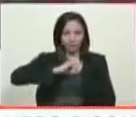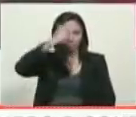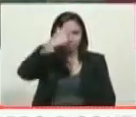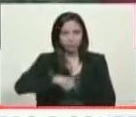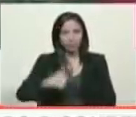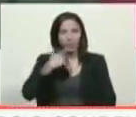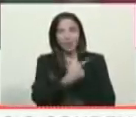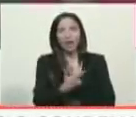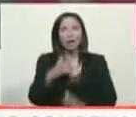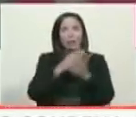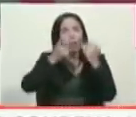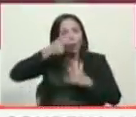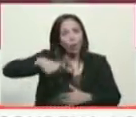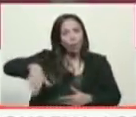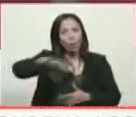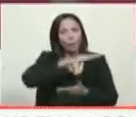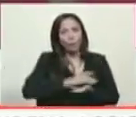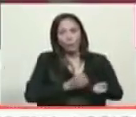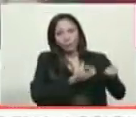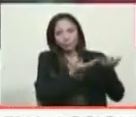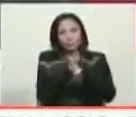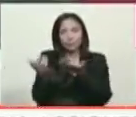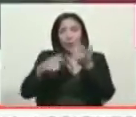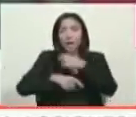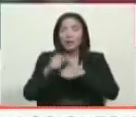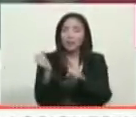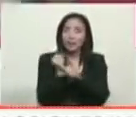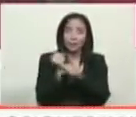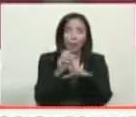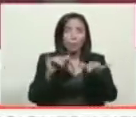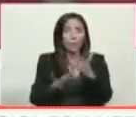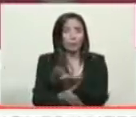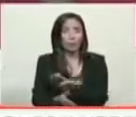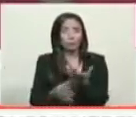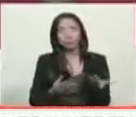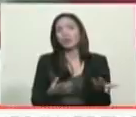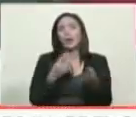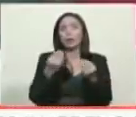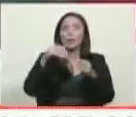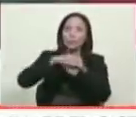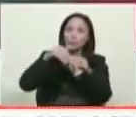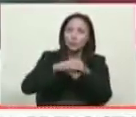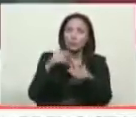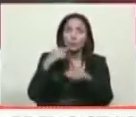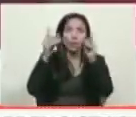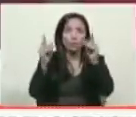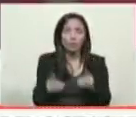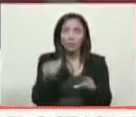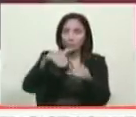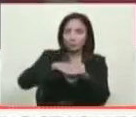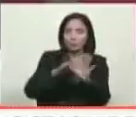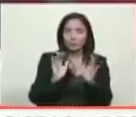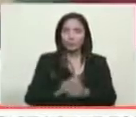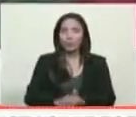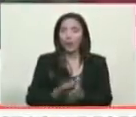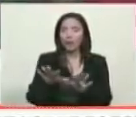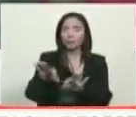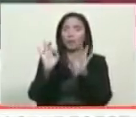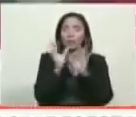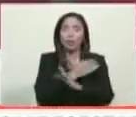el pueblo y el pueblo la ejerce a través del sufragio. Y eso fue lo que hizo el